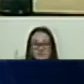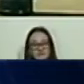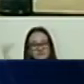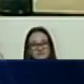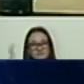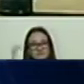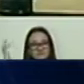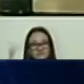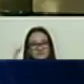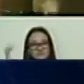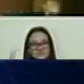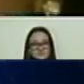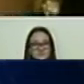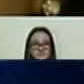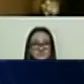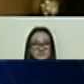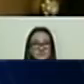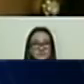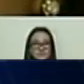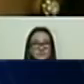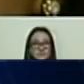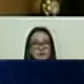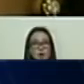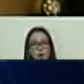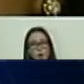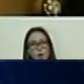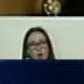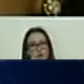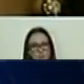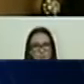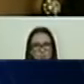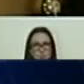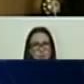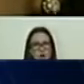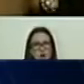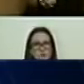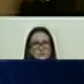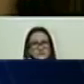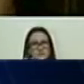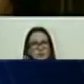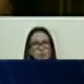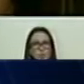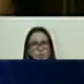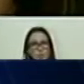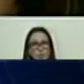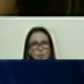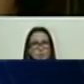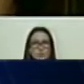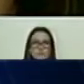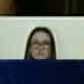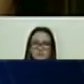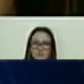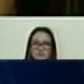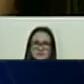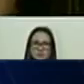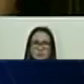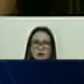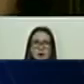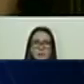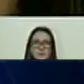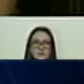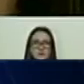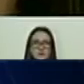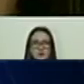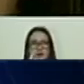nuestro pueblo de poder conmemorar el bicentenario de su independencia del 5 de julio, del 19 de abril y de la